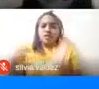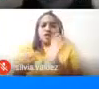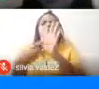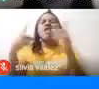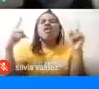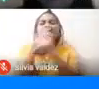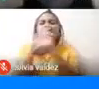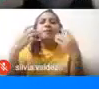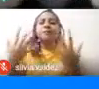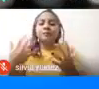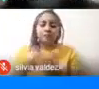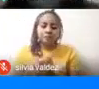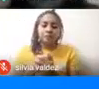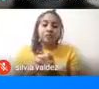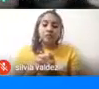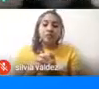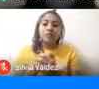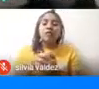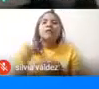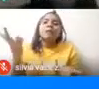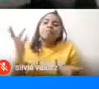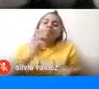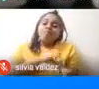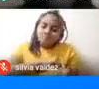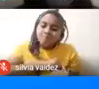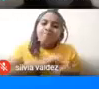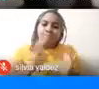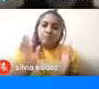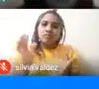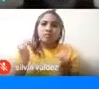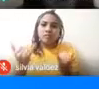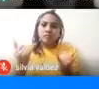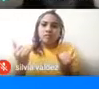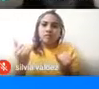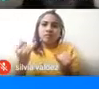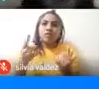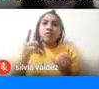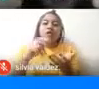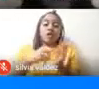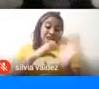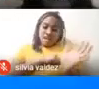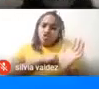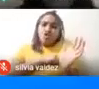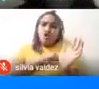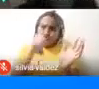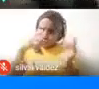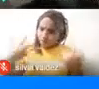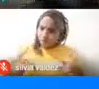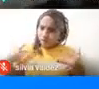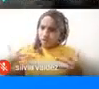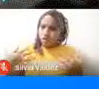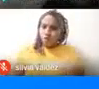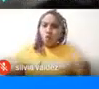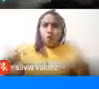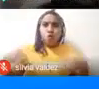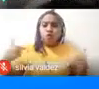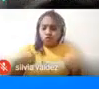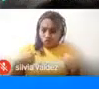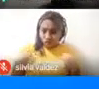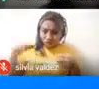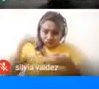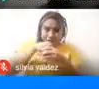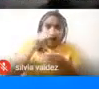mensaje, siéntanse afortunados de pertenecer a un colegio amigo del turismo, porque les permite a ustedes ver